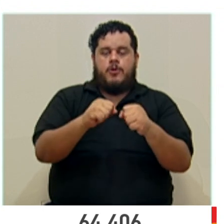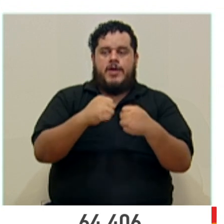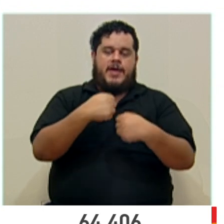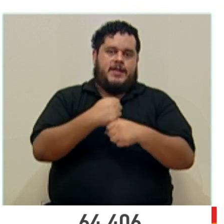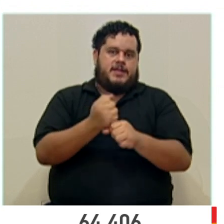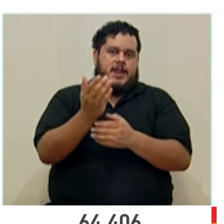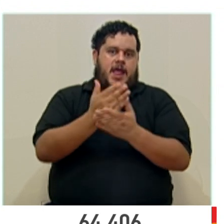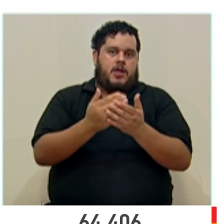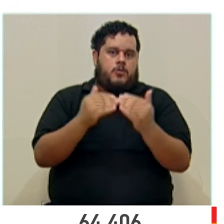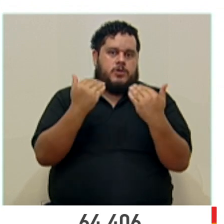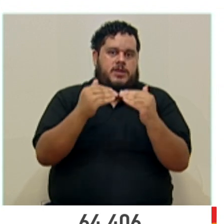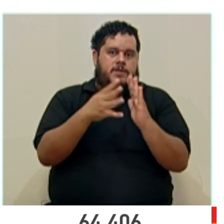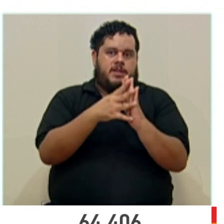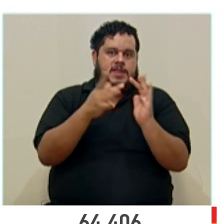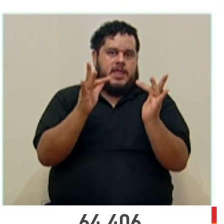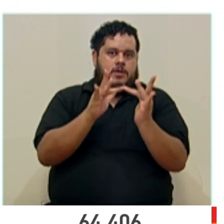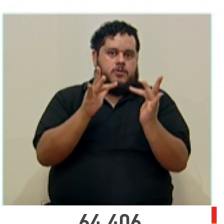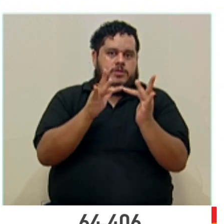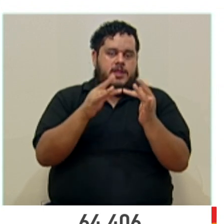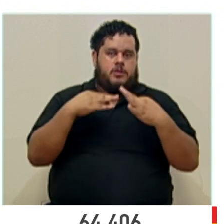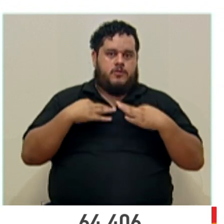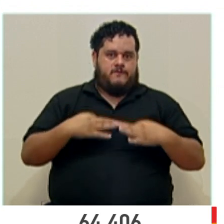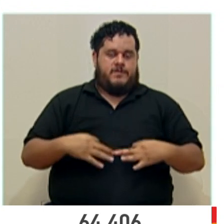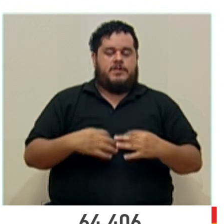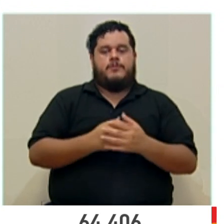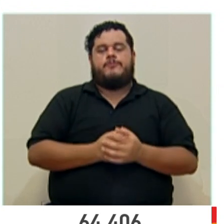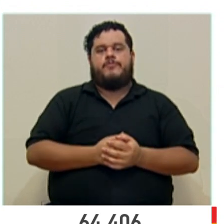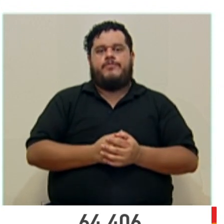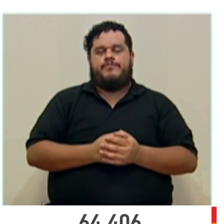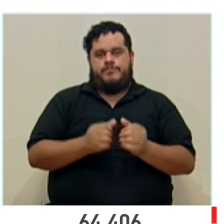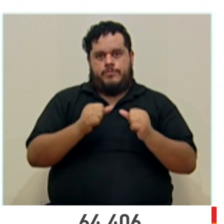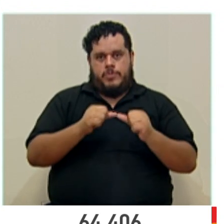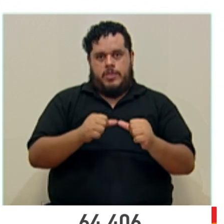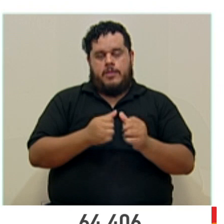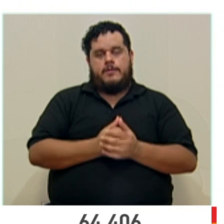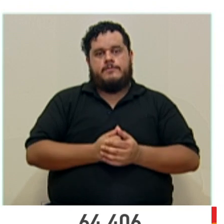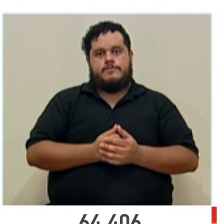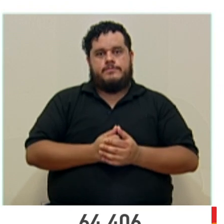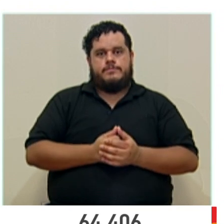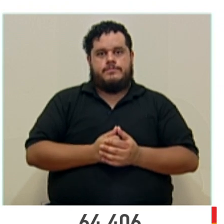provocar algún nivel de contacto físico. Siguiente.